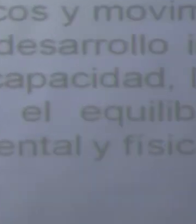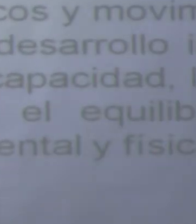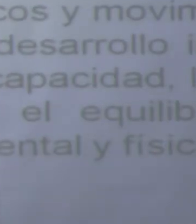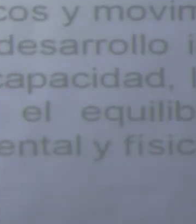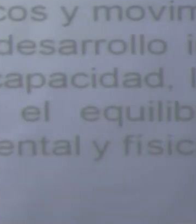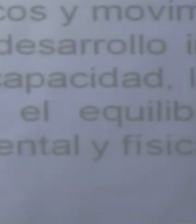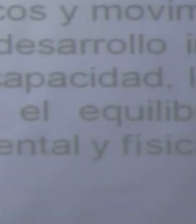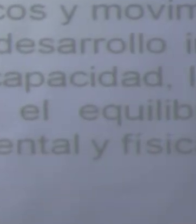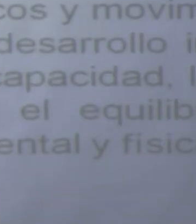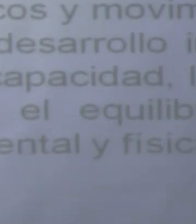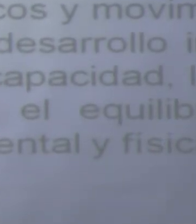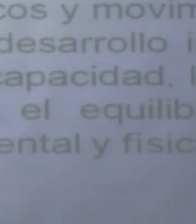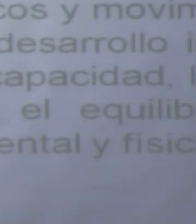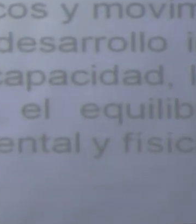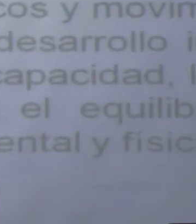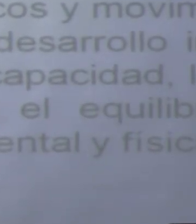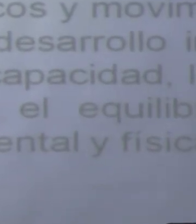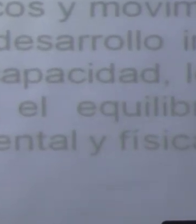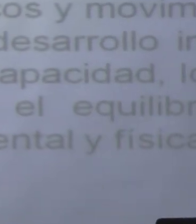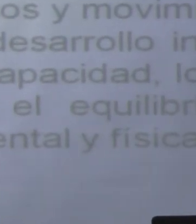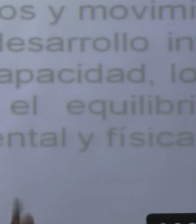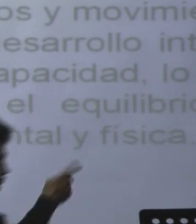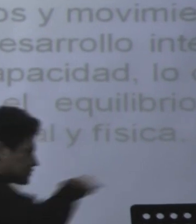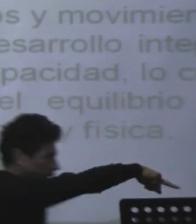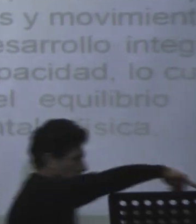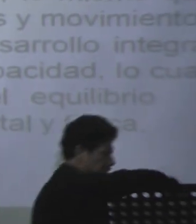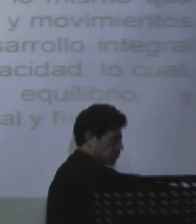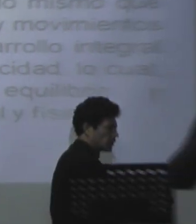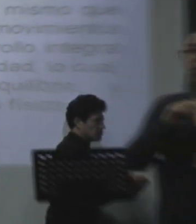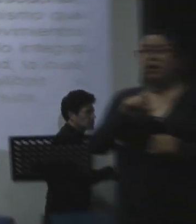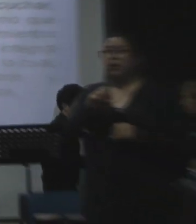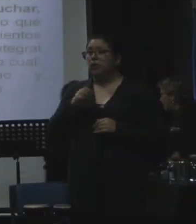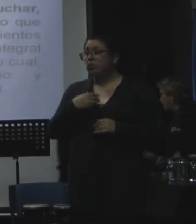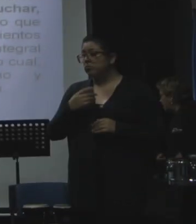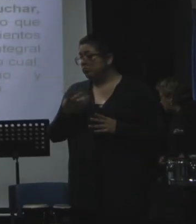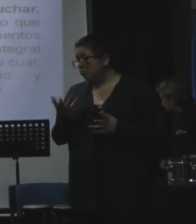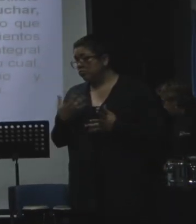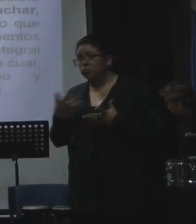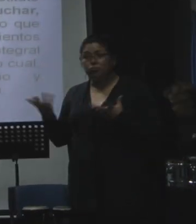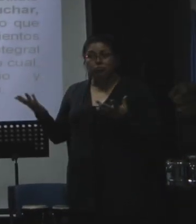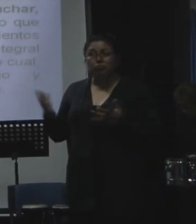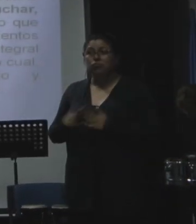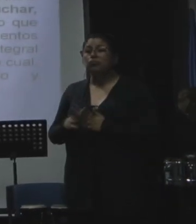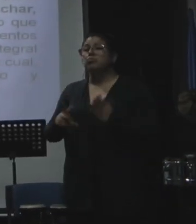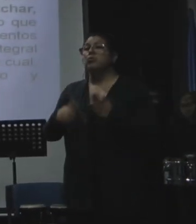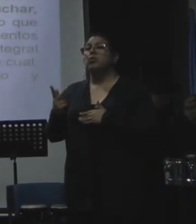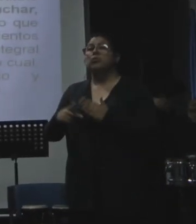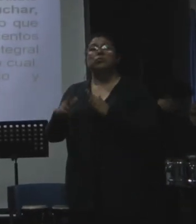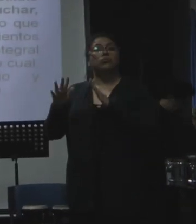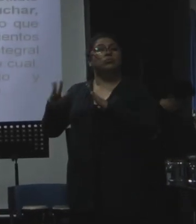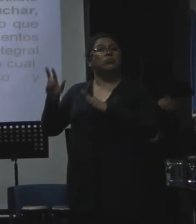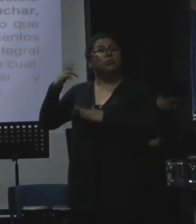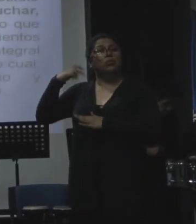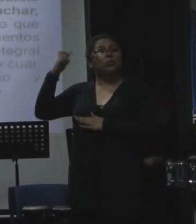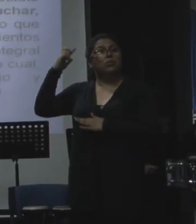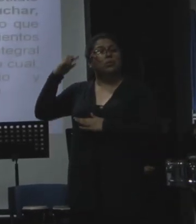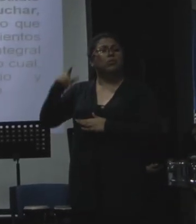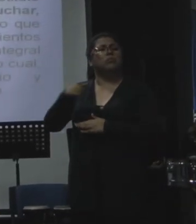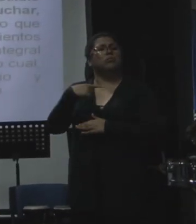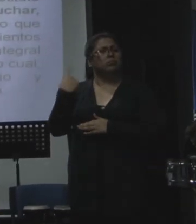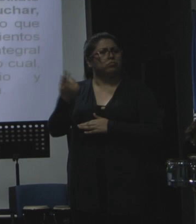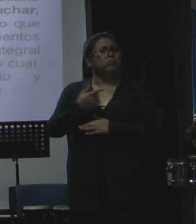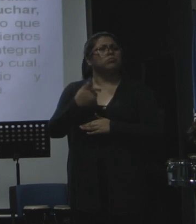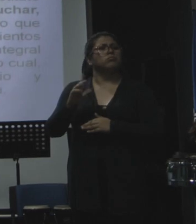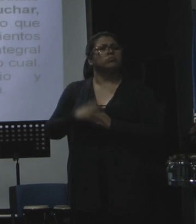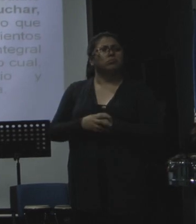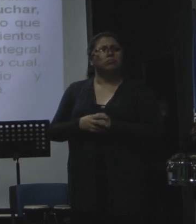¿sí? No sé si, yo creo que Camilo sí pues tiene su proyecto profesional. Los chicos pues lo